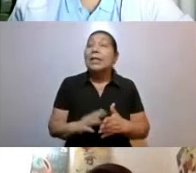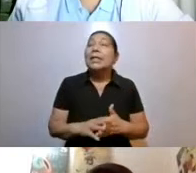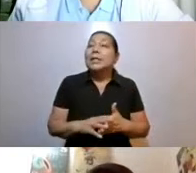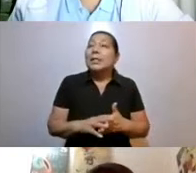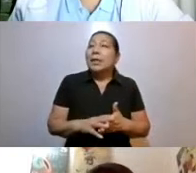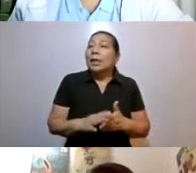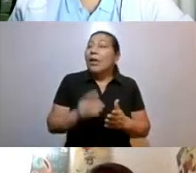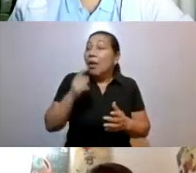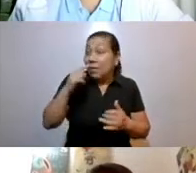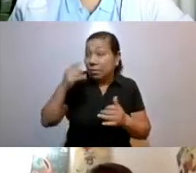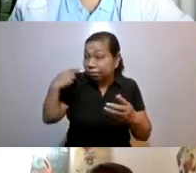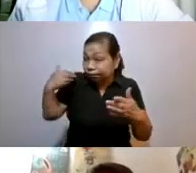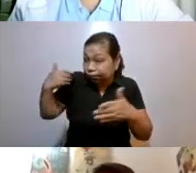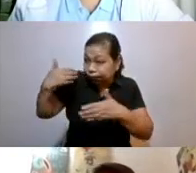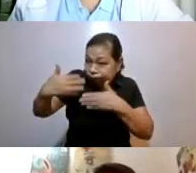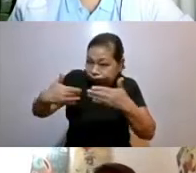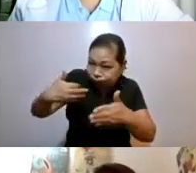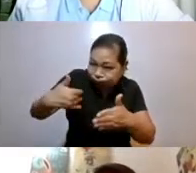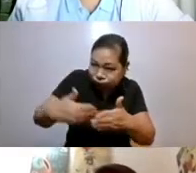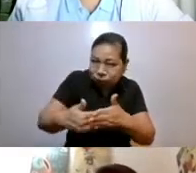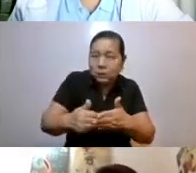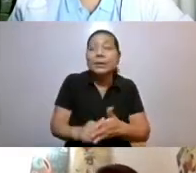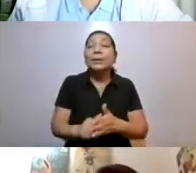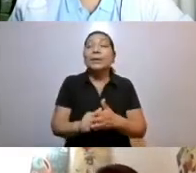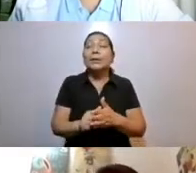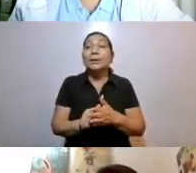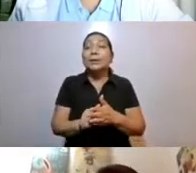el final, viene el momento en el cual